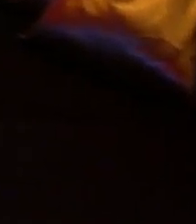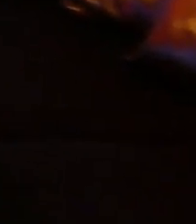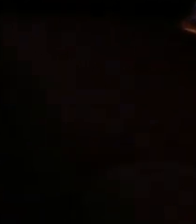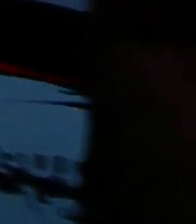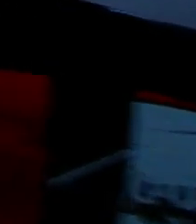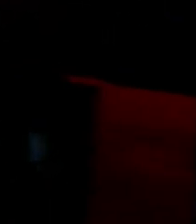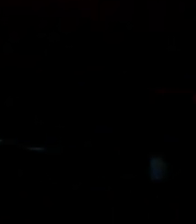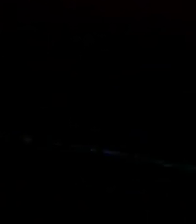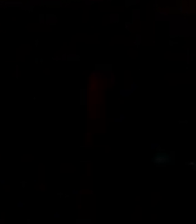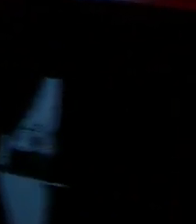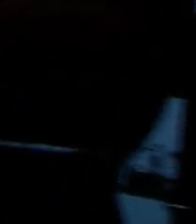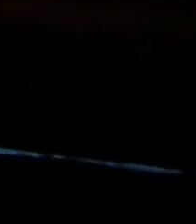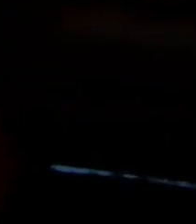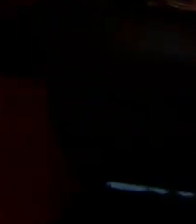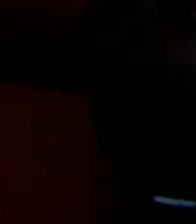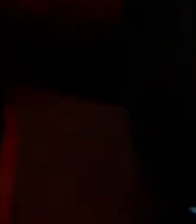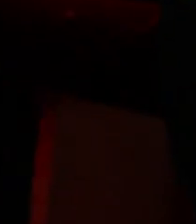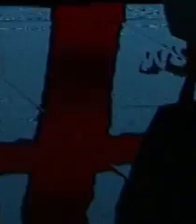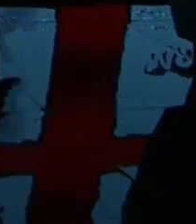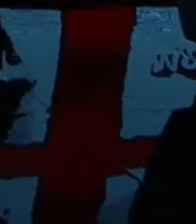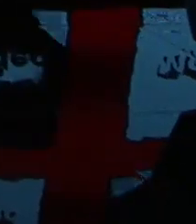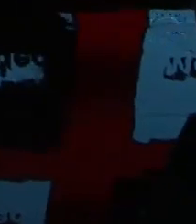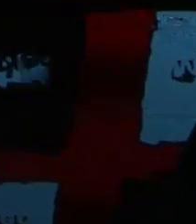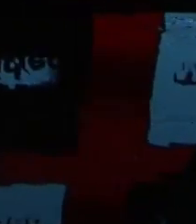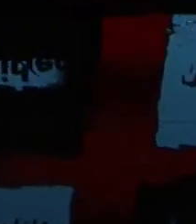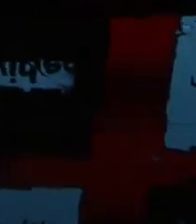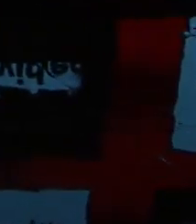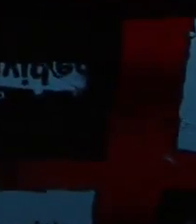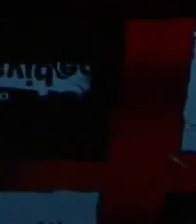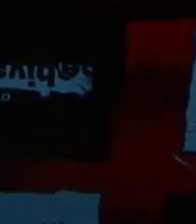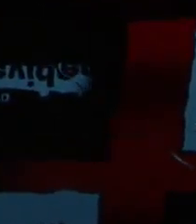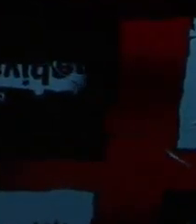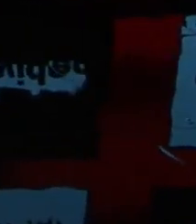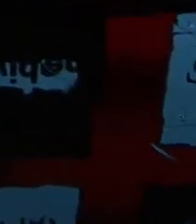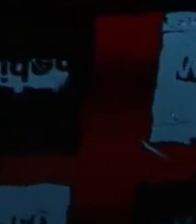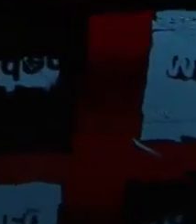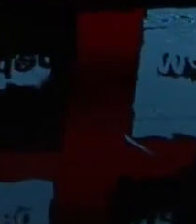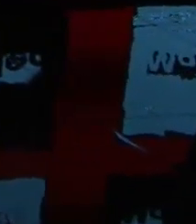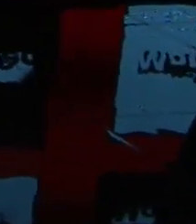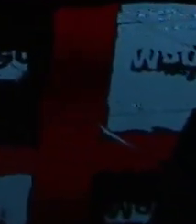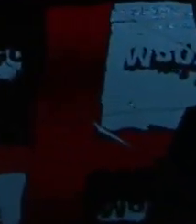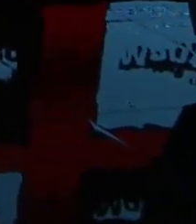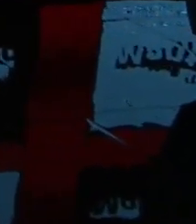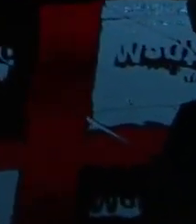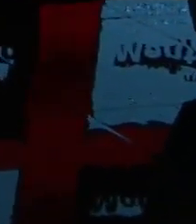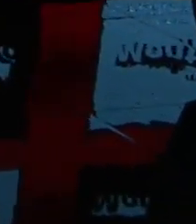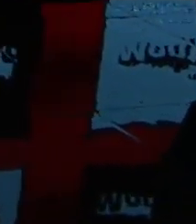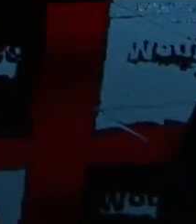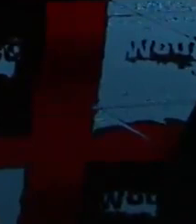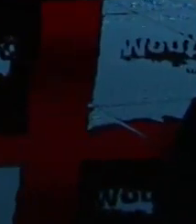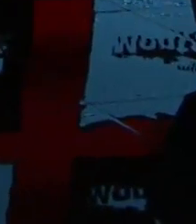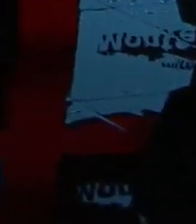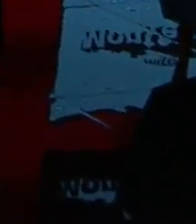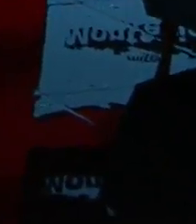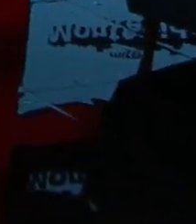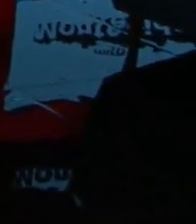entiende. ¡Dale, Noelia! Sí, dale, dale, dale. Tirá ese avioncito. ¿Por qué? Porque arrancamos este video. Hoy peor que nunca